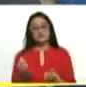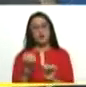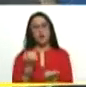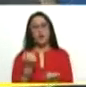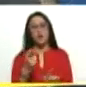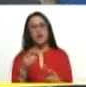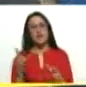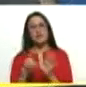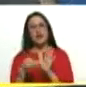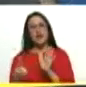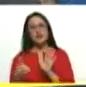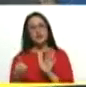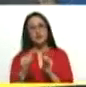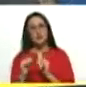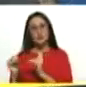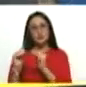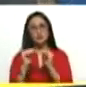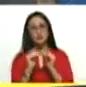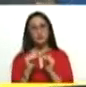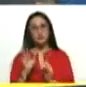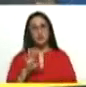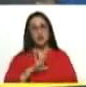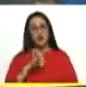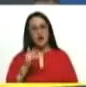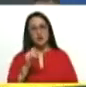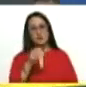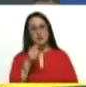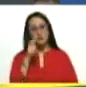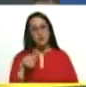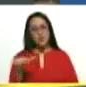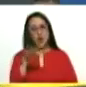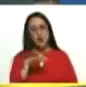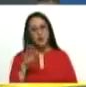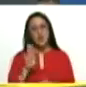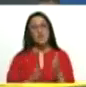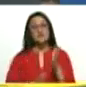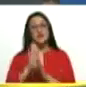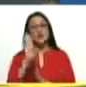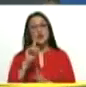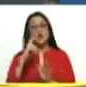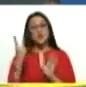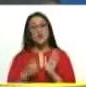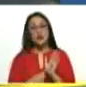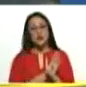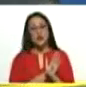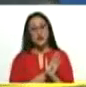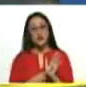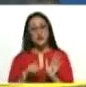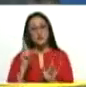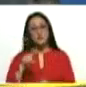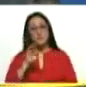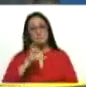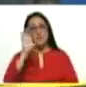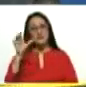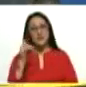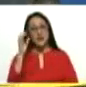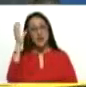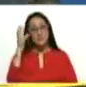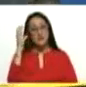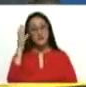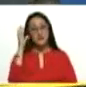ejercicio del derecho soberano que tienen los pueblos de procurar su desarrollo integral, y más cuando se trata de países que poseen